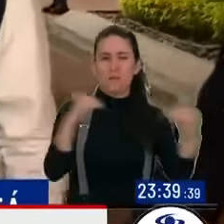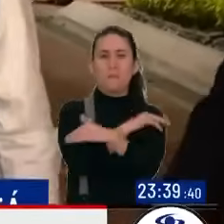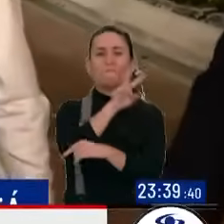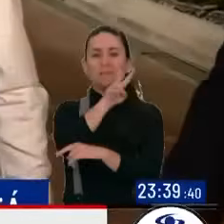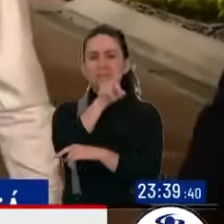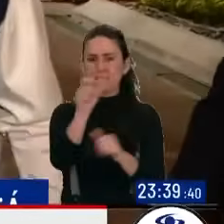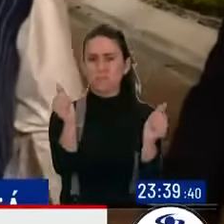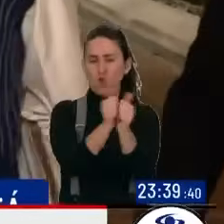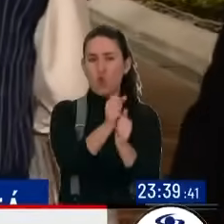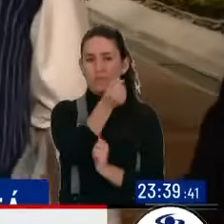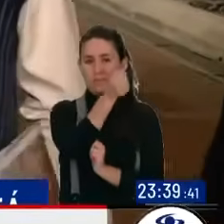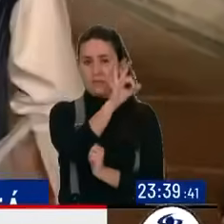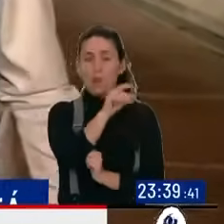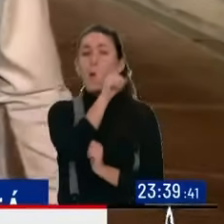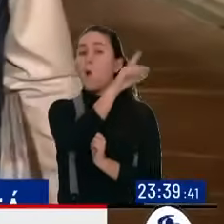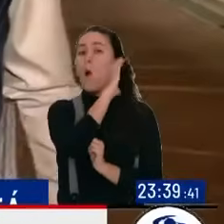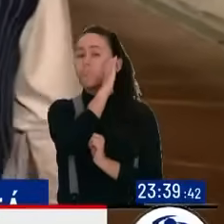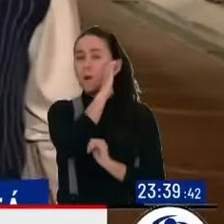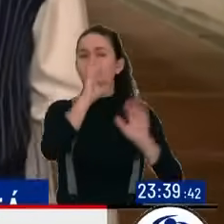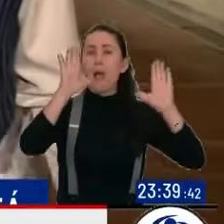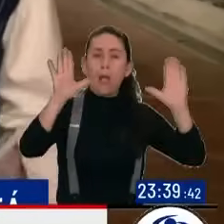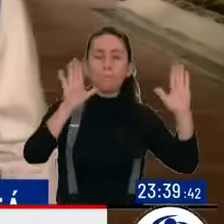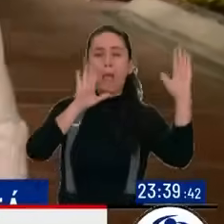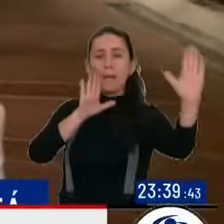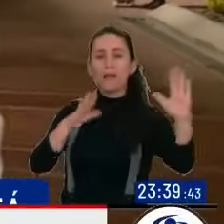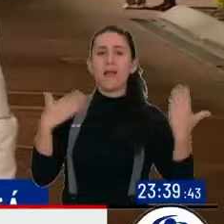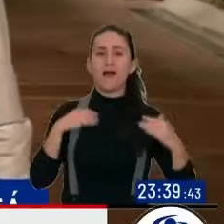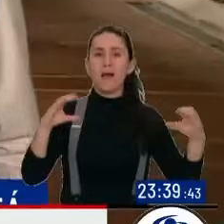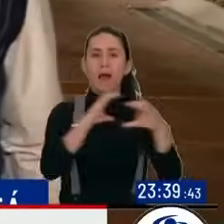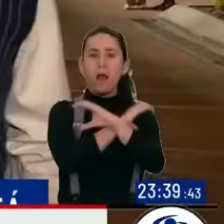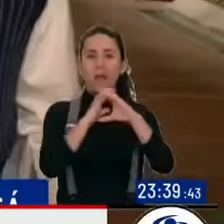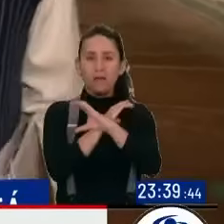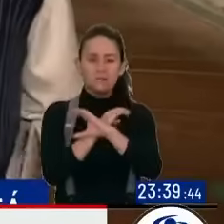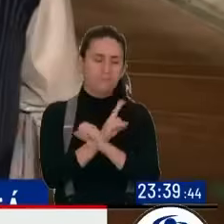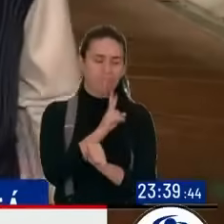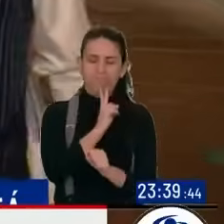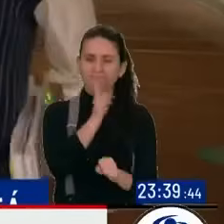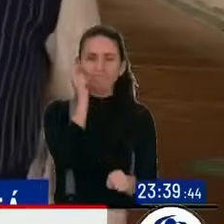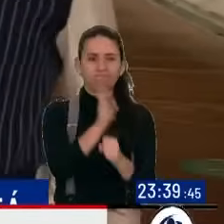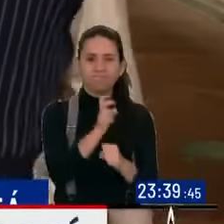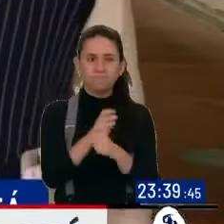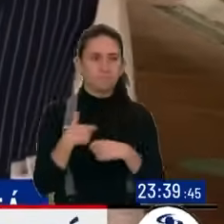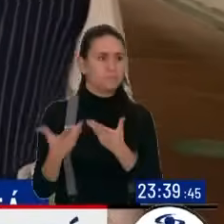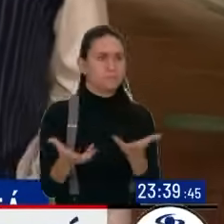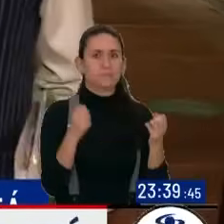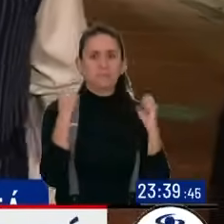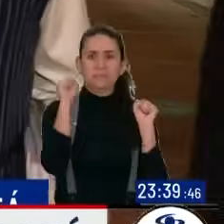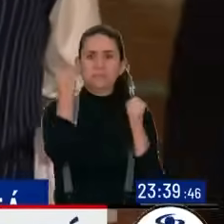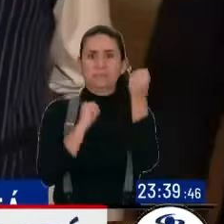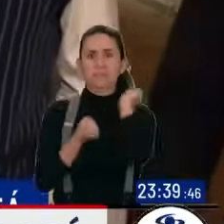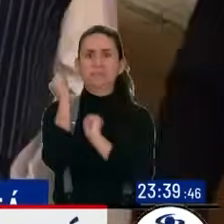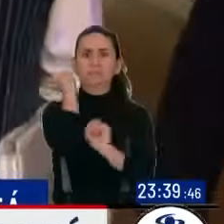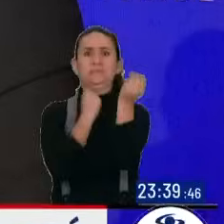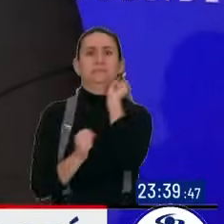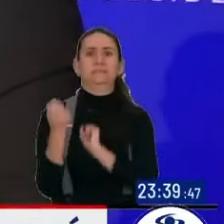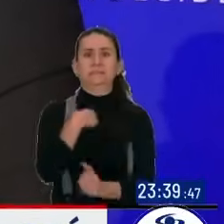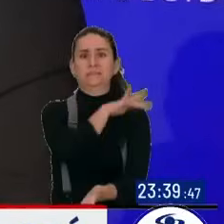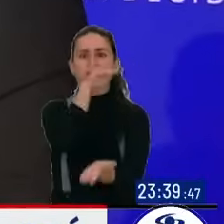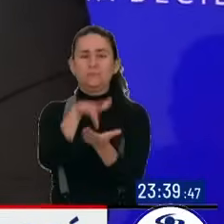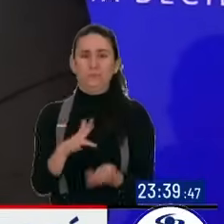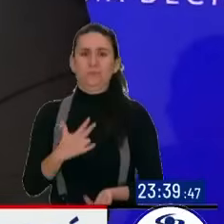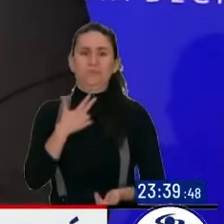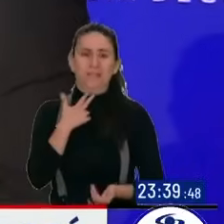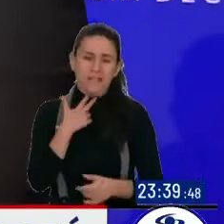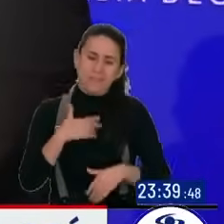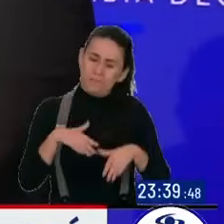13 y pues los bloqueos de la Caracas nos tenían pues prácticamente en crisis de nervios por no poder llegar. Juan